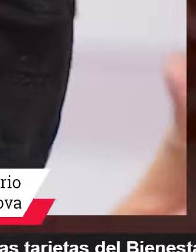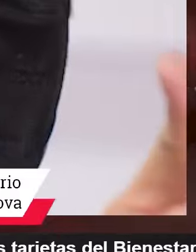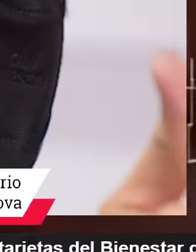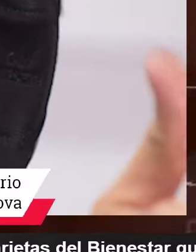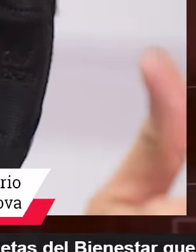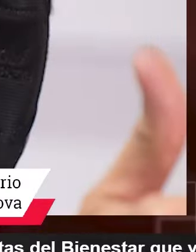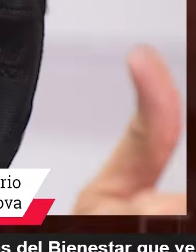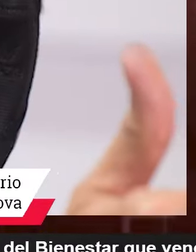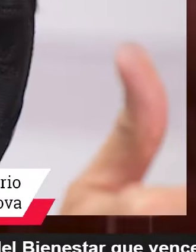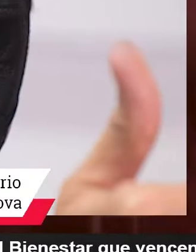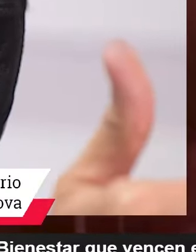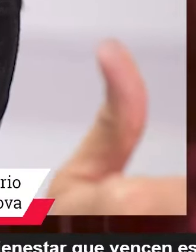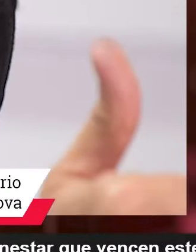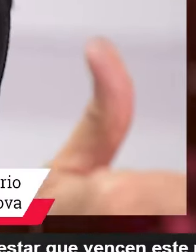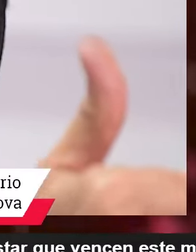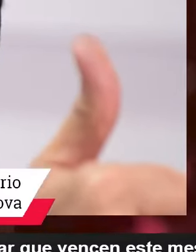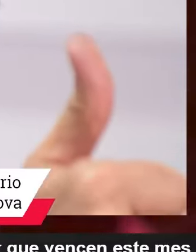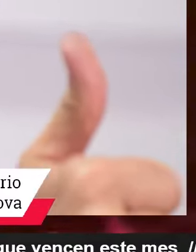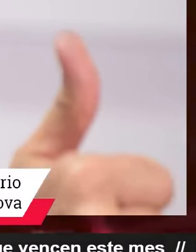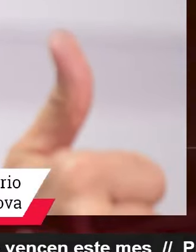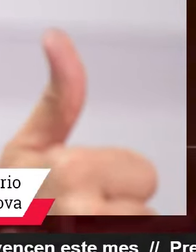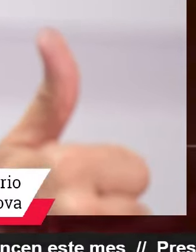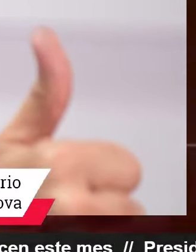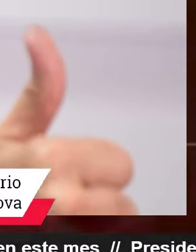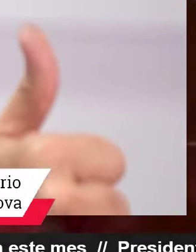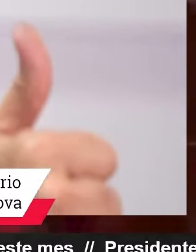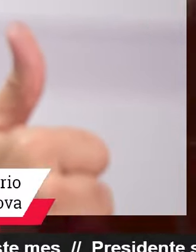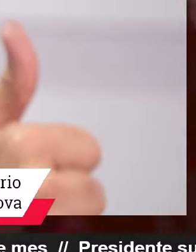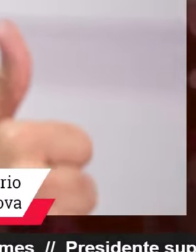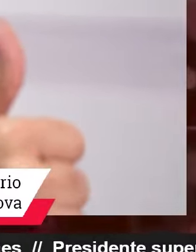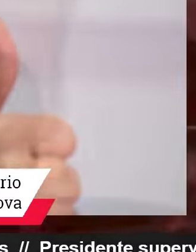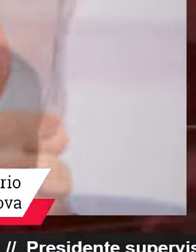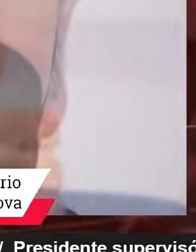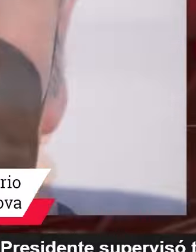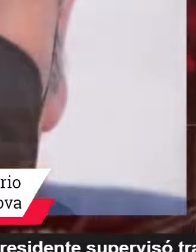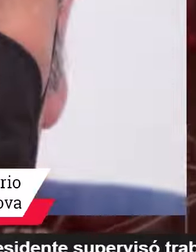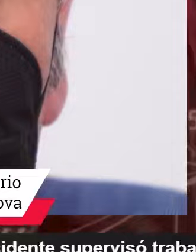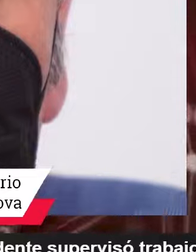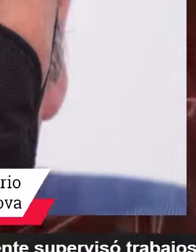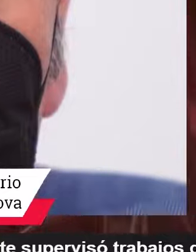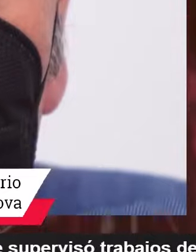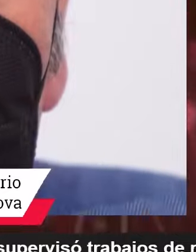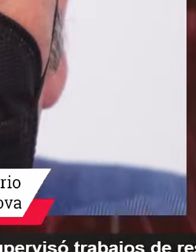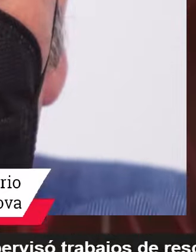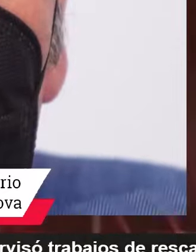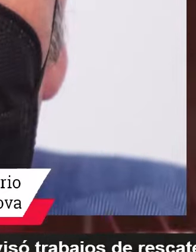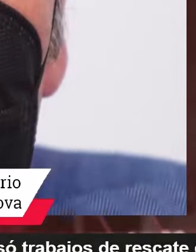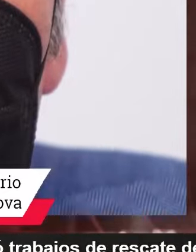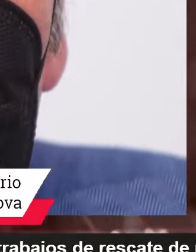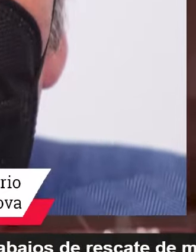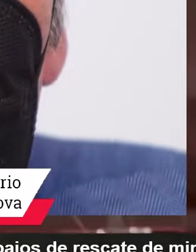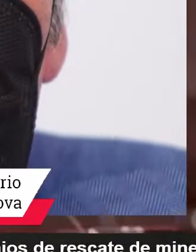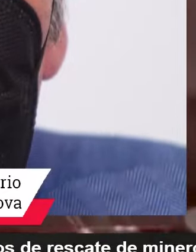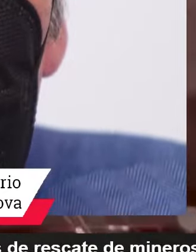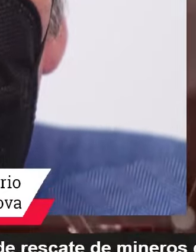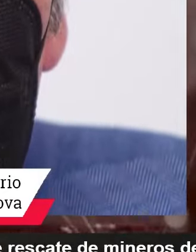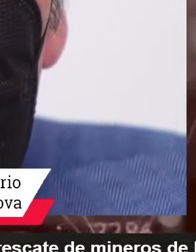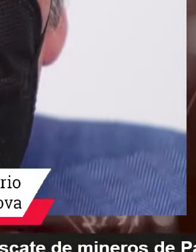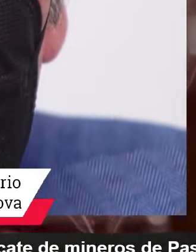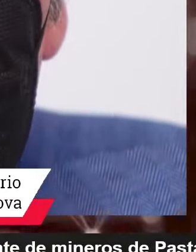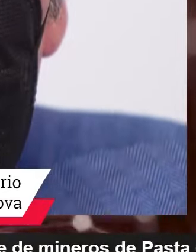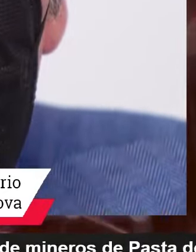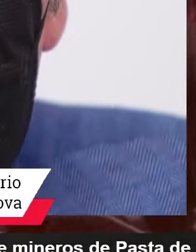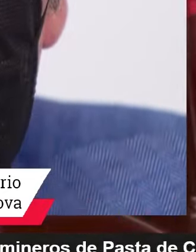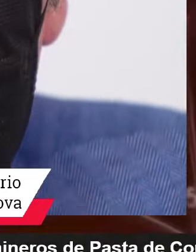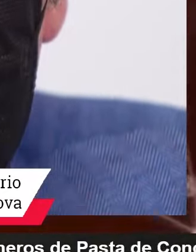tres organismos internacionales se embolsaron más de 5 5 millones de pesos entre 2015 y 2020 al